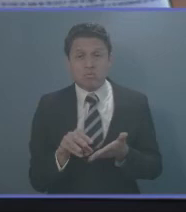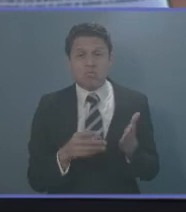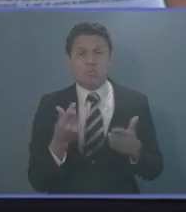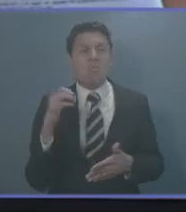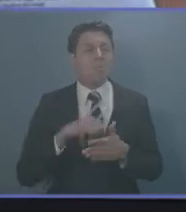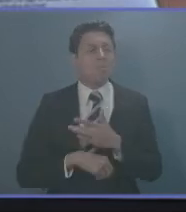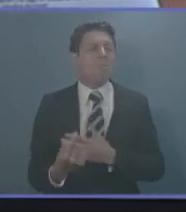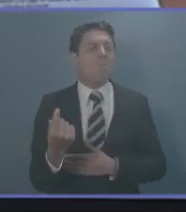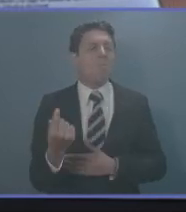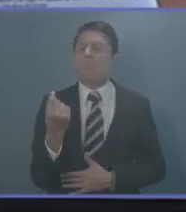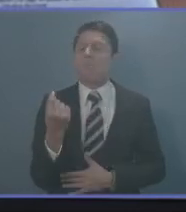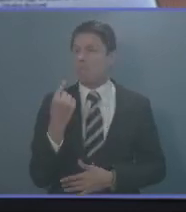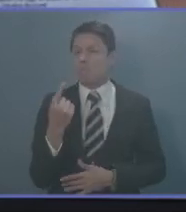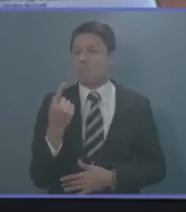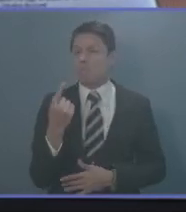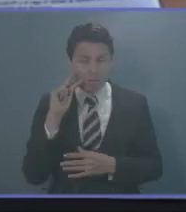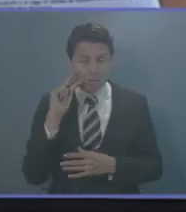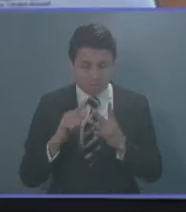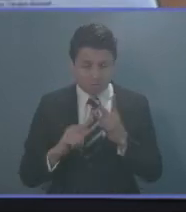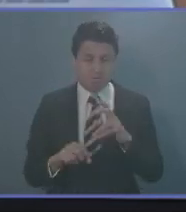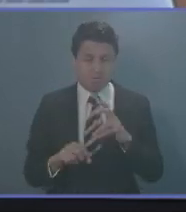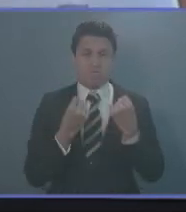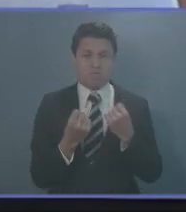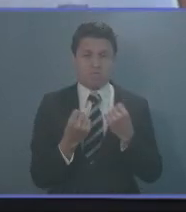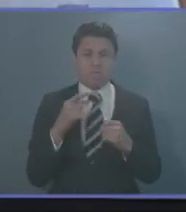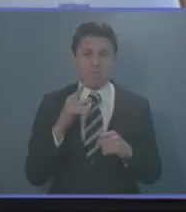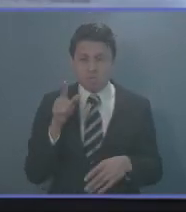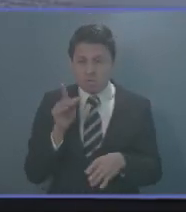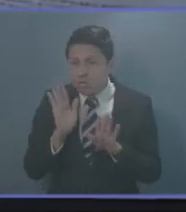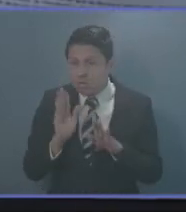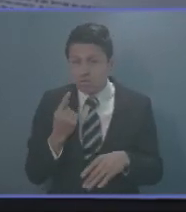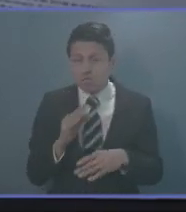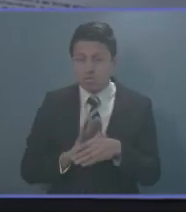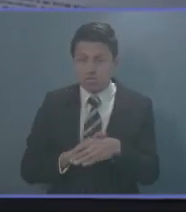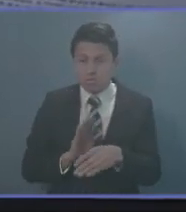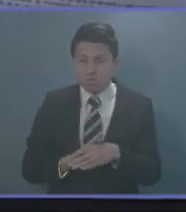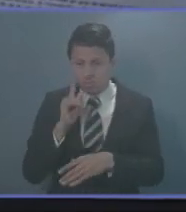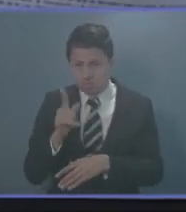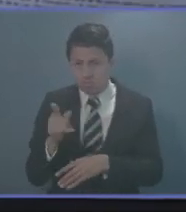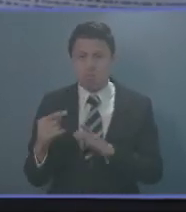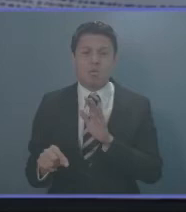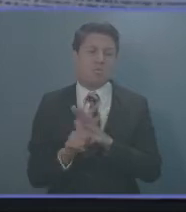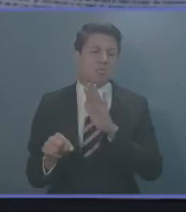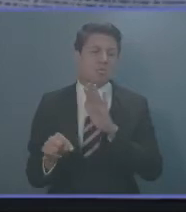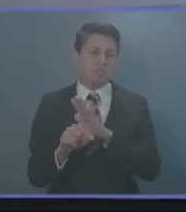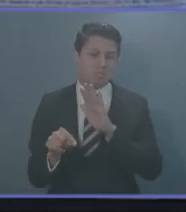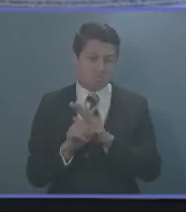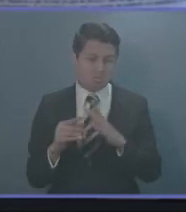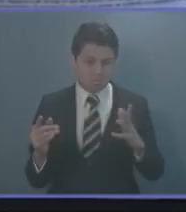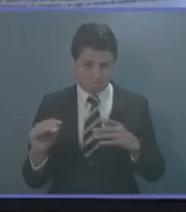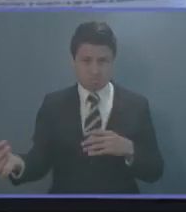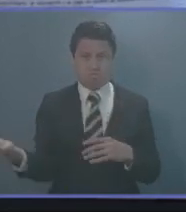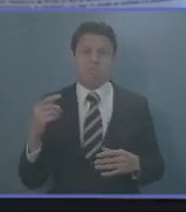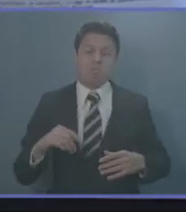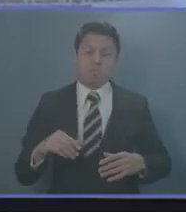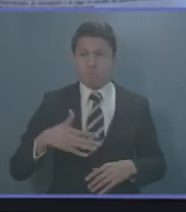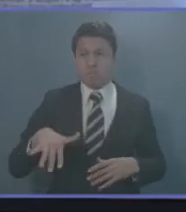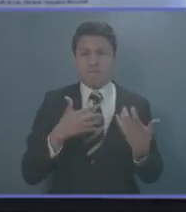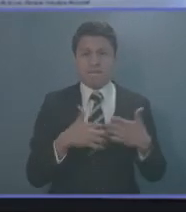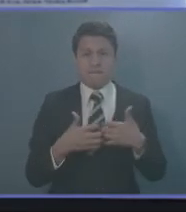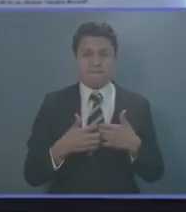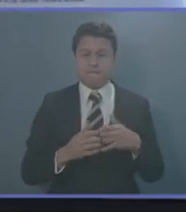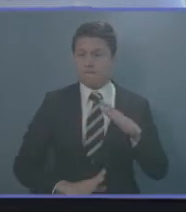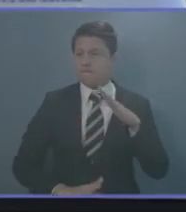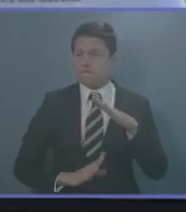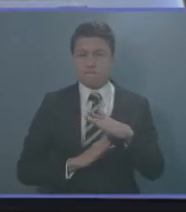aplicación de esta multa, si el contribuyente persiste en la negativa u oposición, la sanción será la clausura del